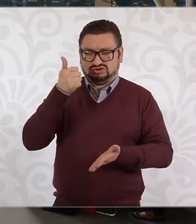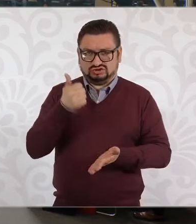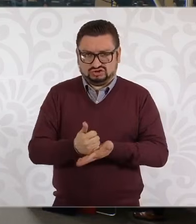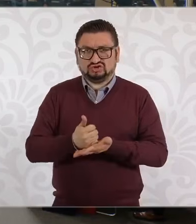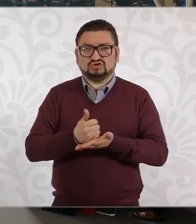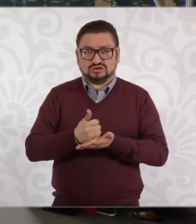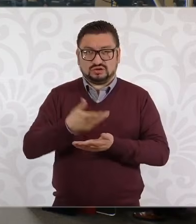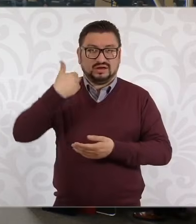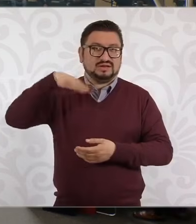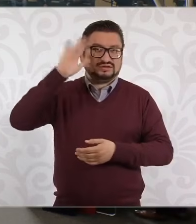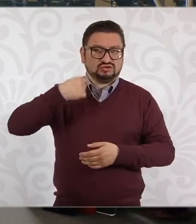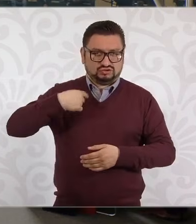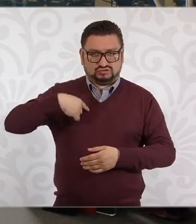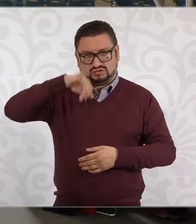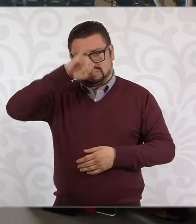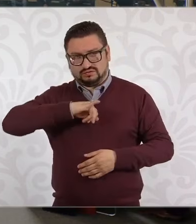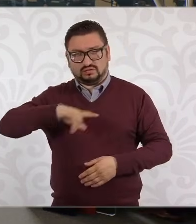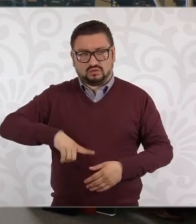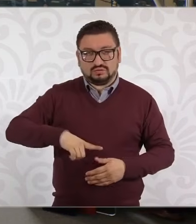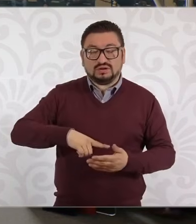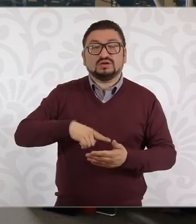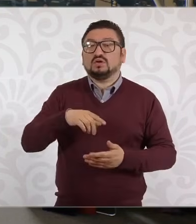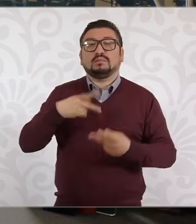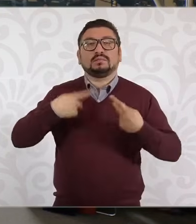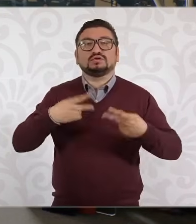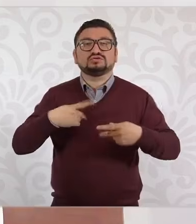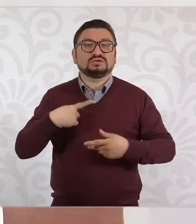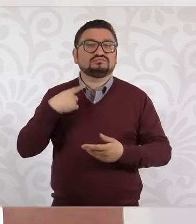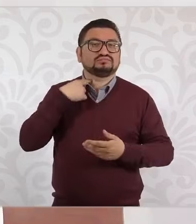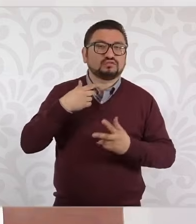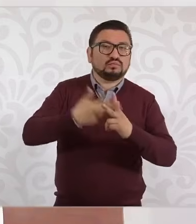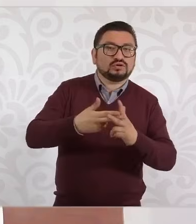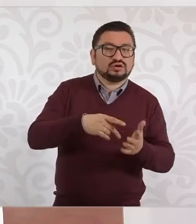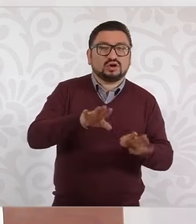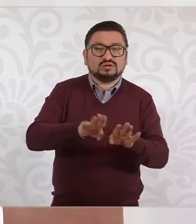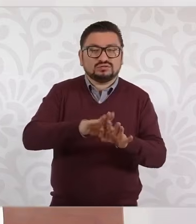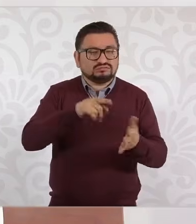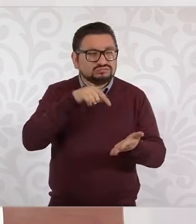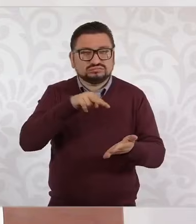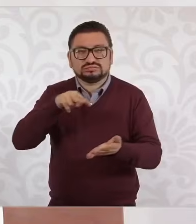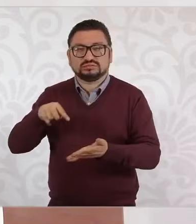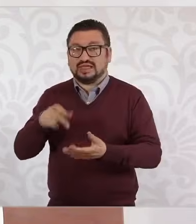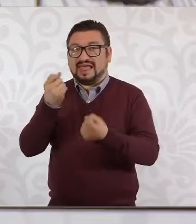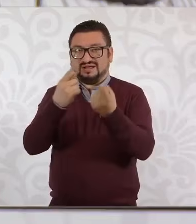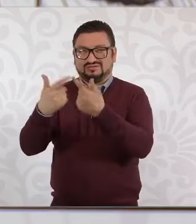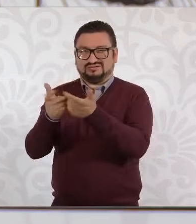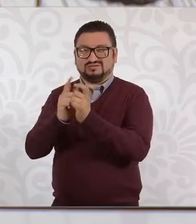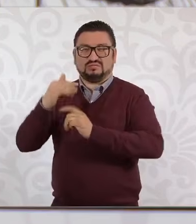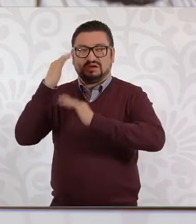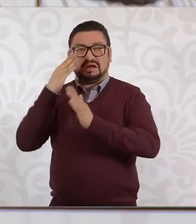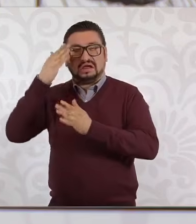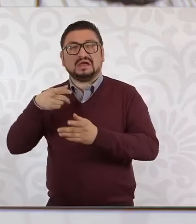homicidio. Que el otro día escuché a unos comentócratas que decían es que la